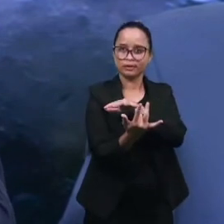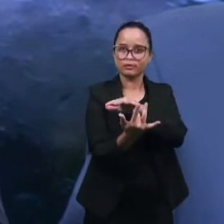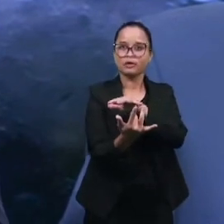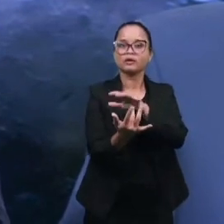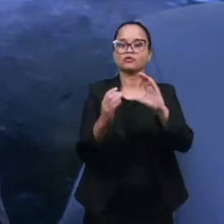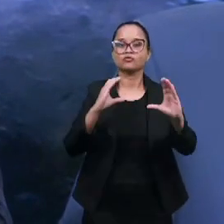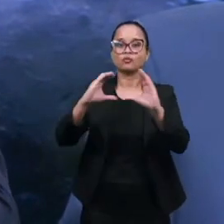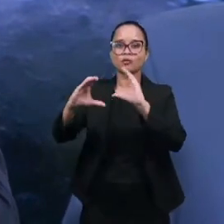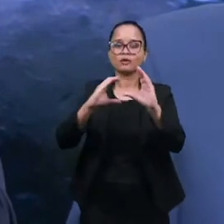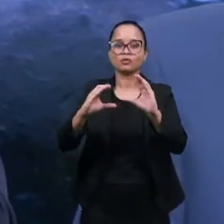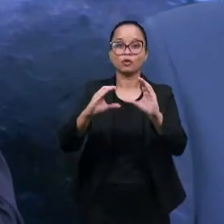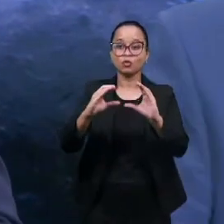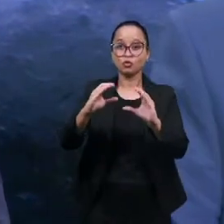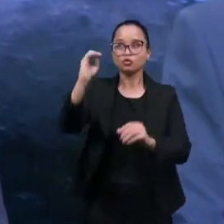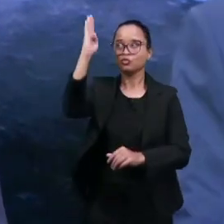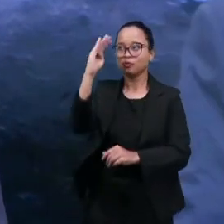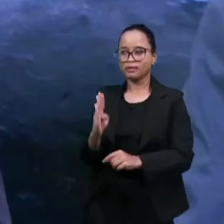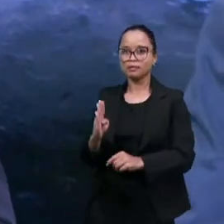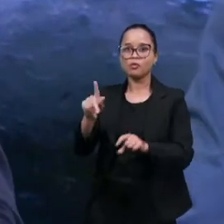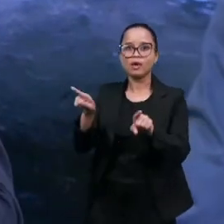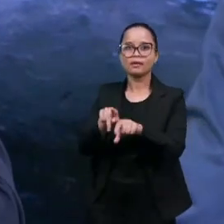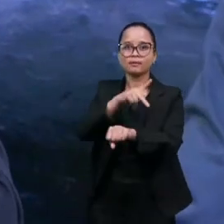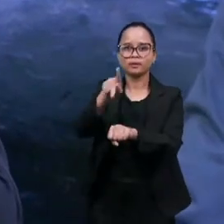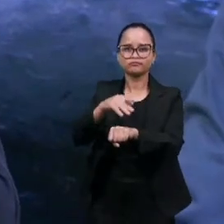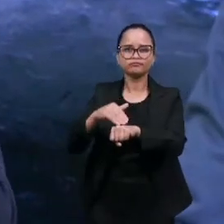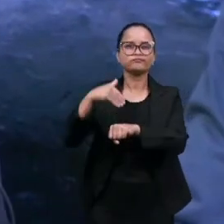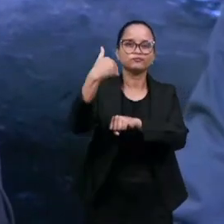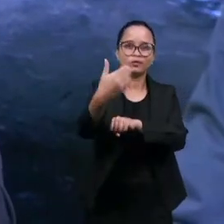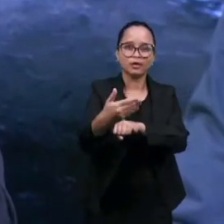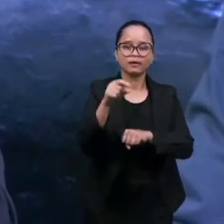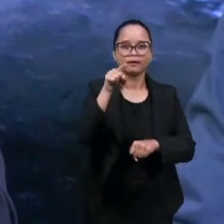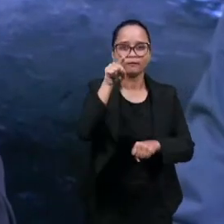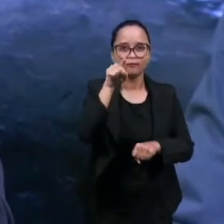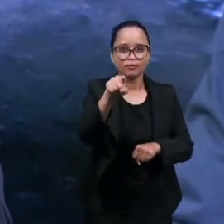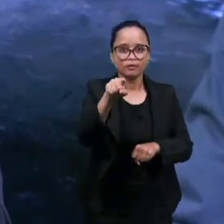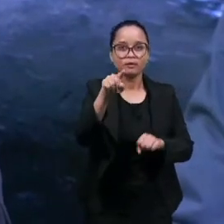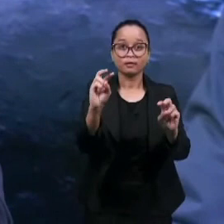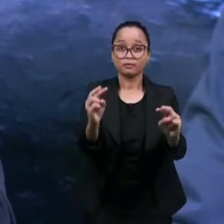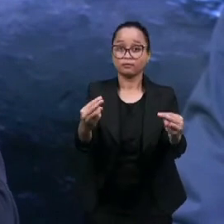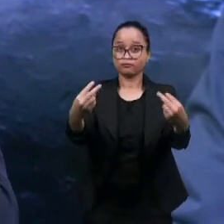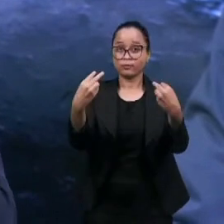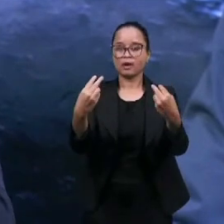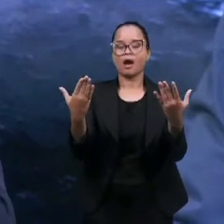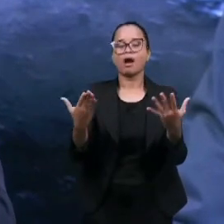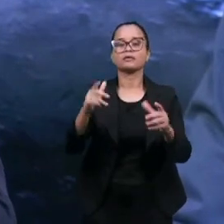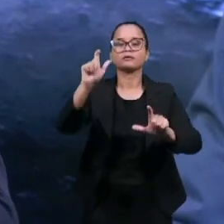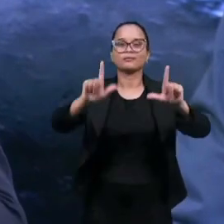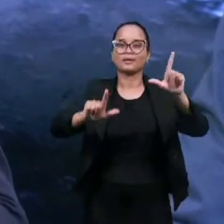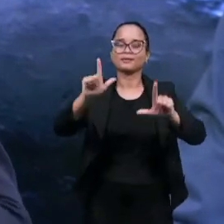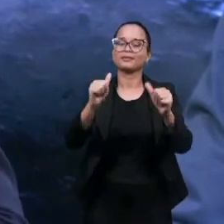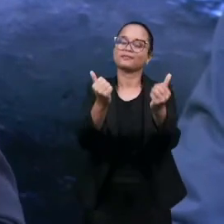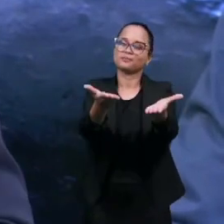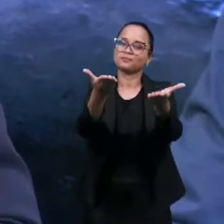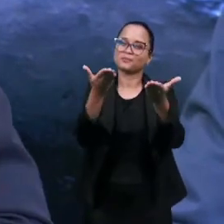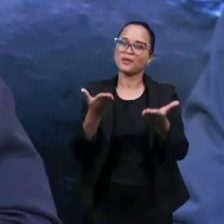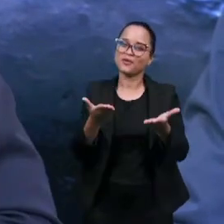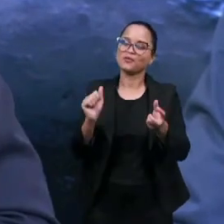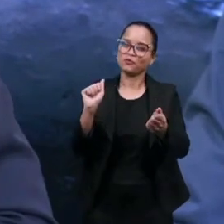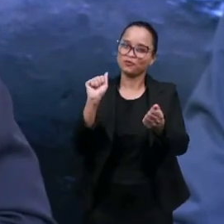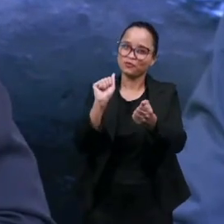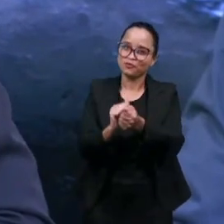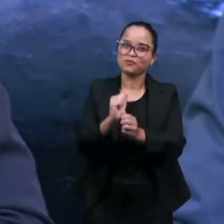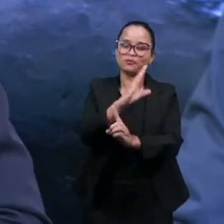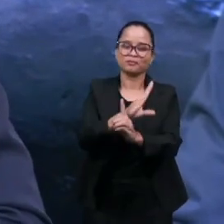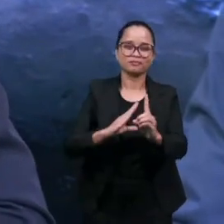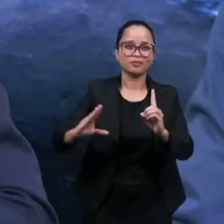de comunicación para todo el Brasil y para todo el mundo. Y usted que nos acompaña a través de la televisión, sea bienvenido